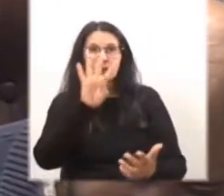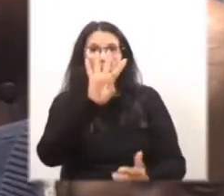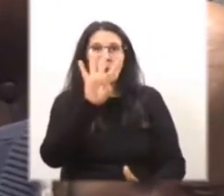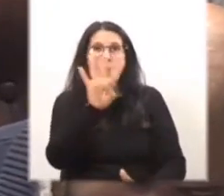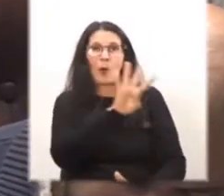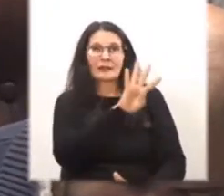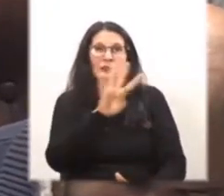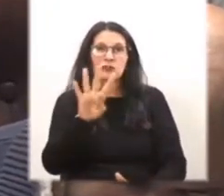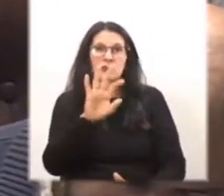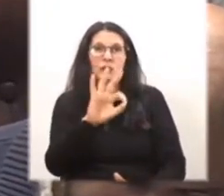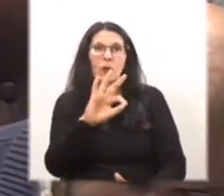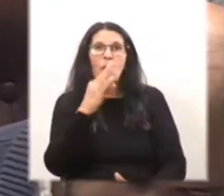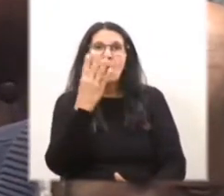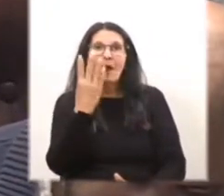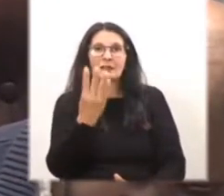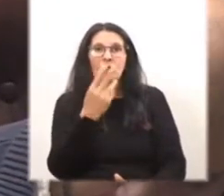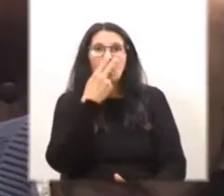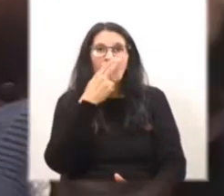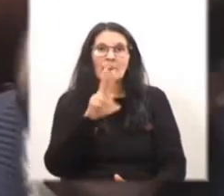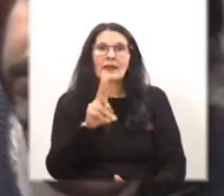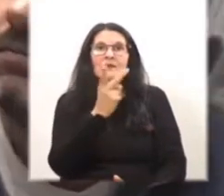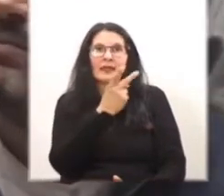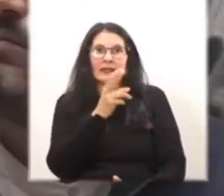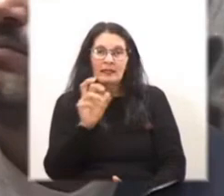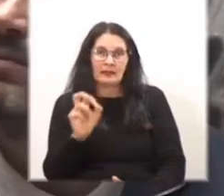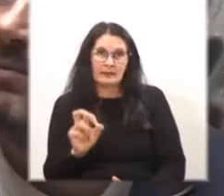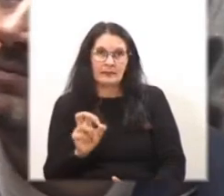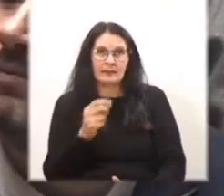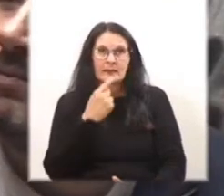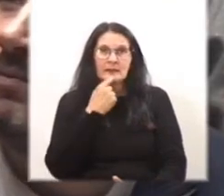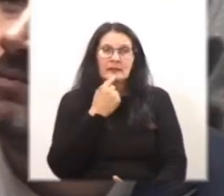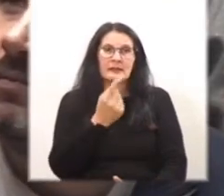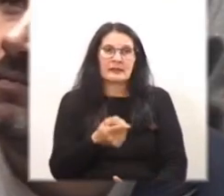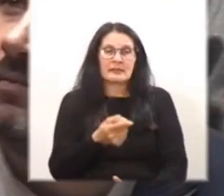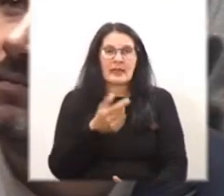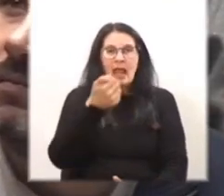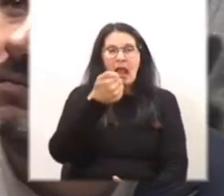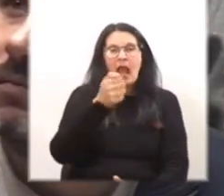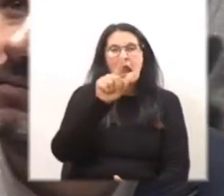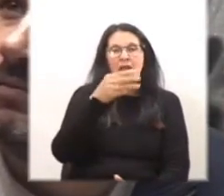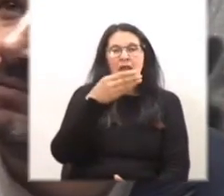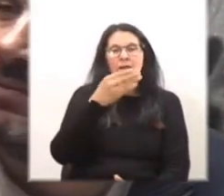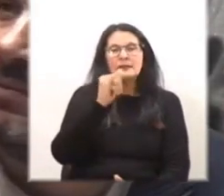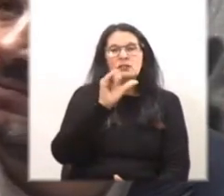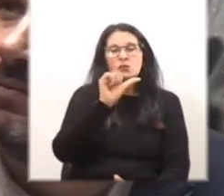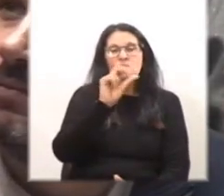404 del 2020, que dice Albizu intendente,